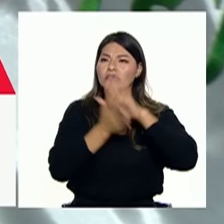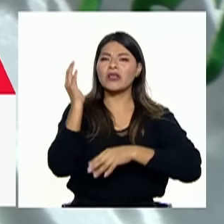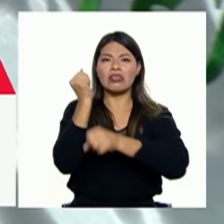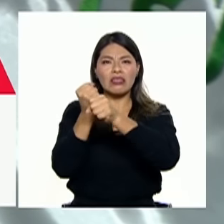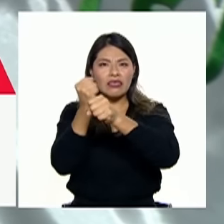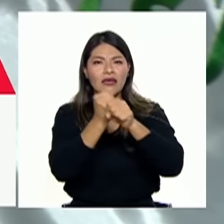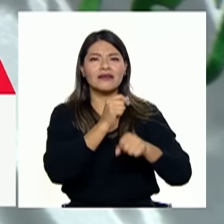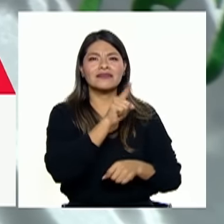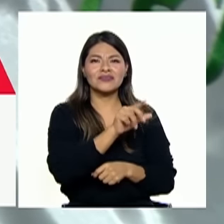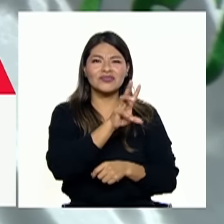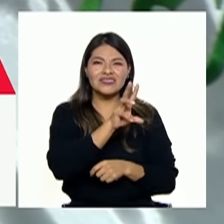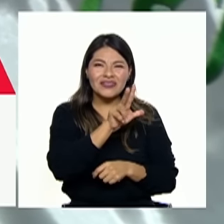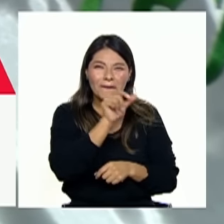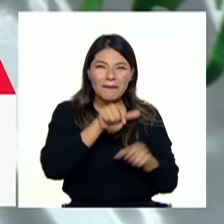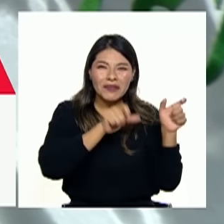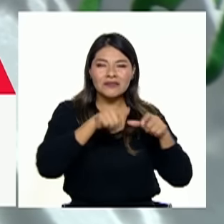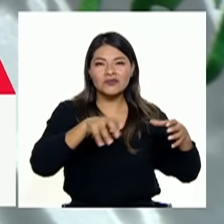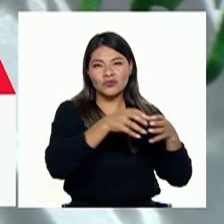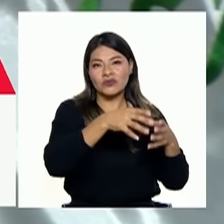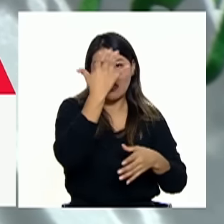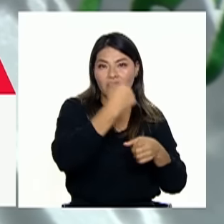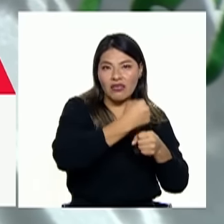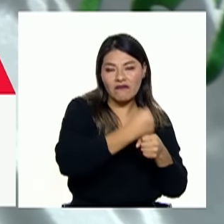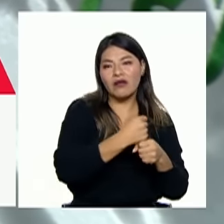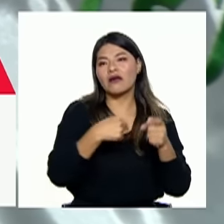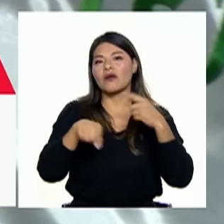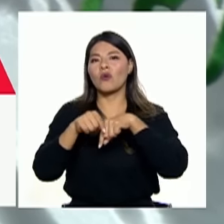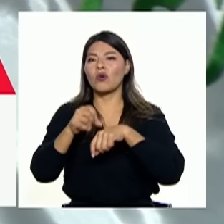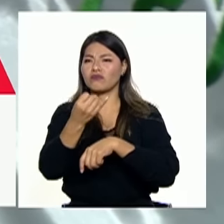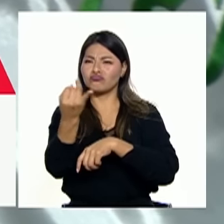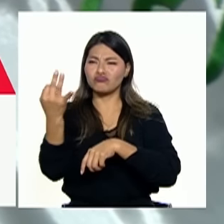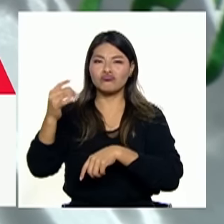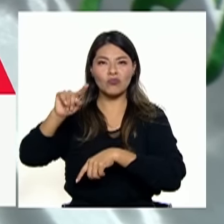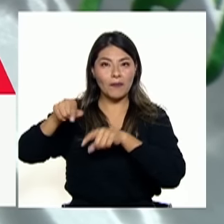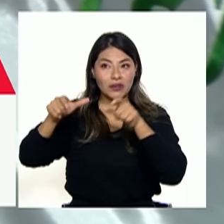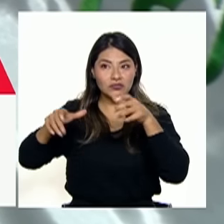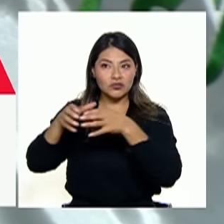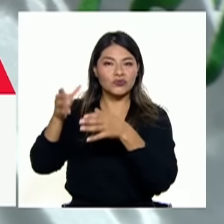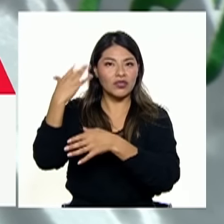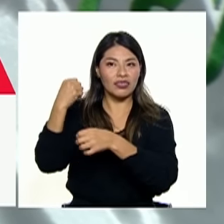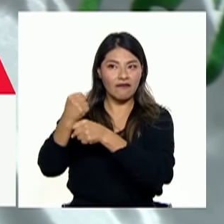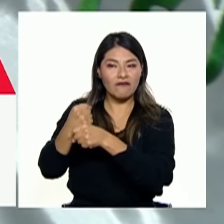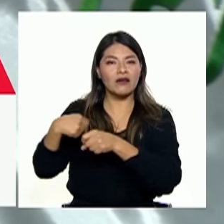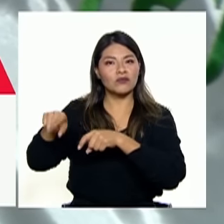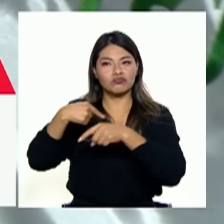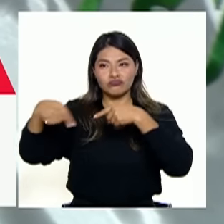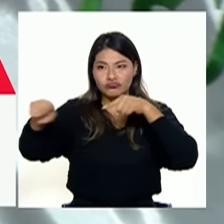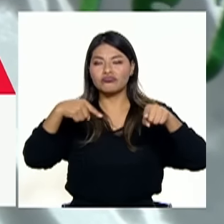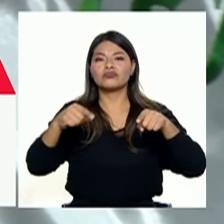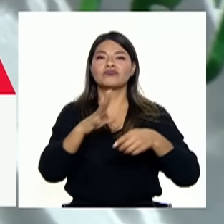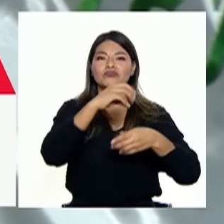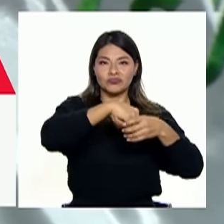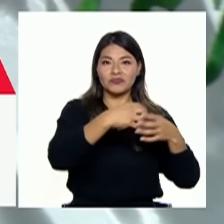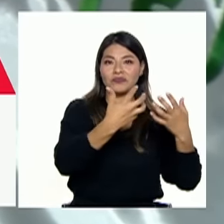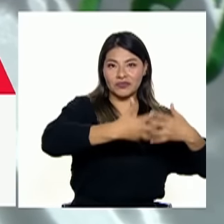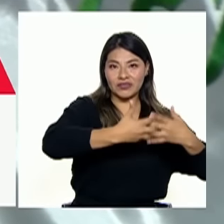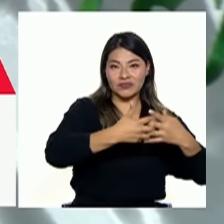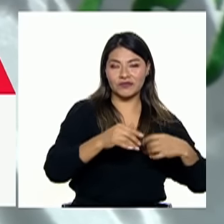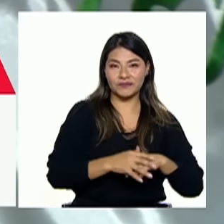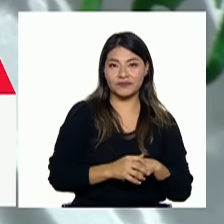de 400 mil matrículas en programas de actualización por año para trabajadores en actividad. Y en los próximos